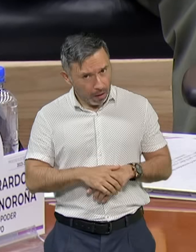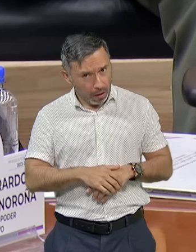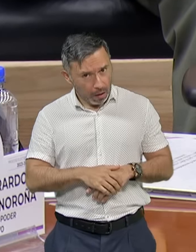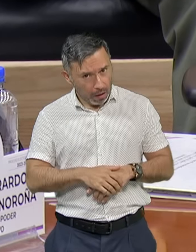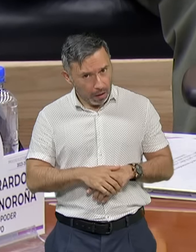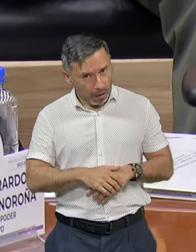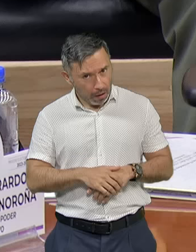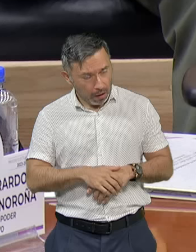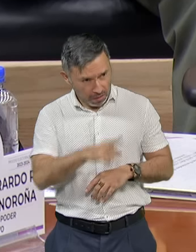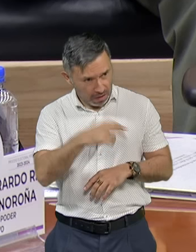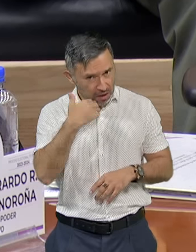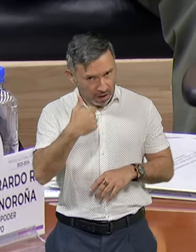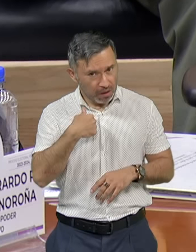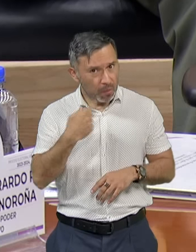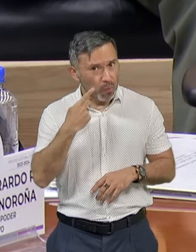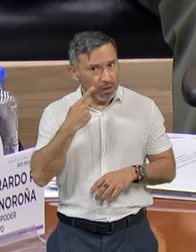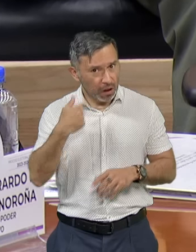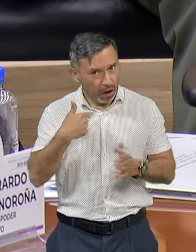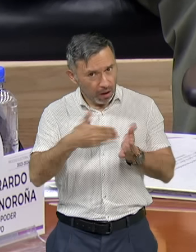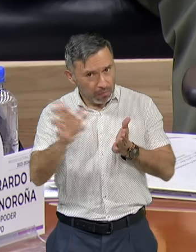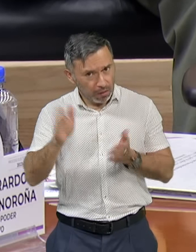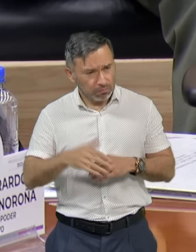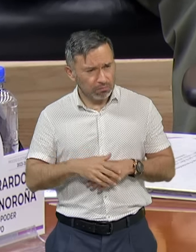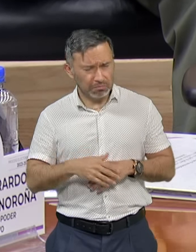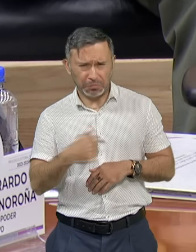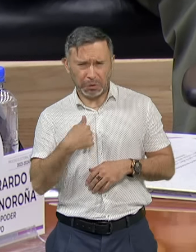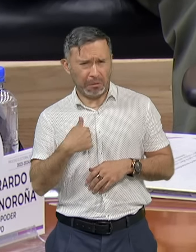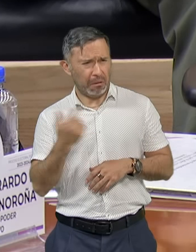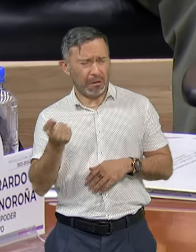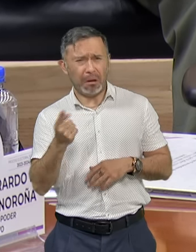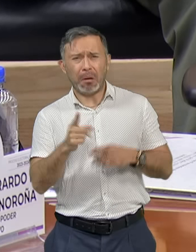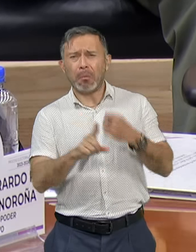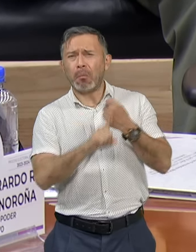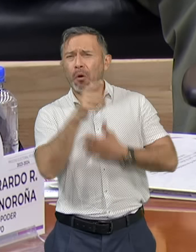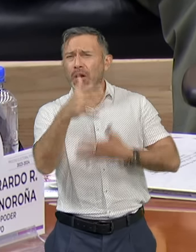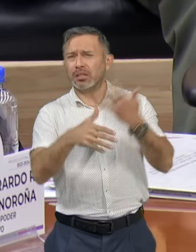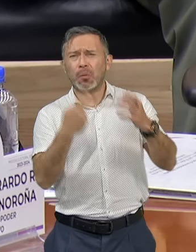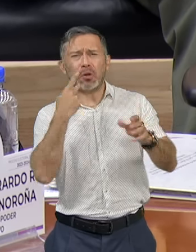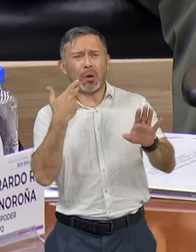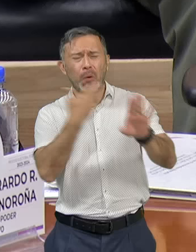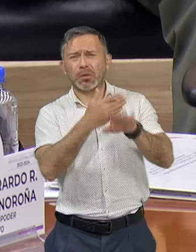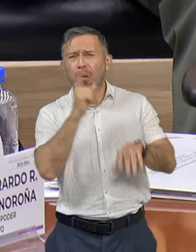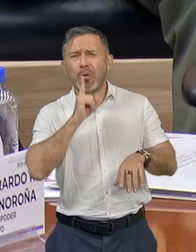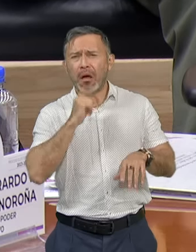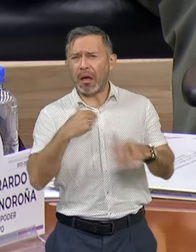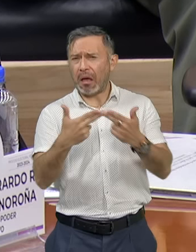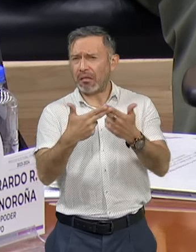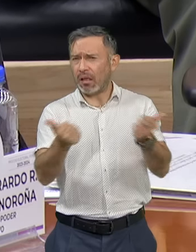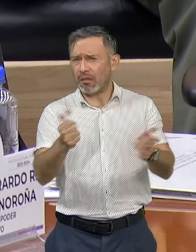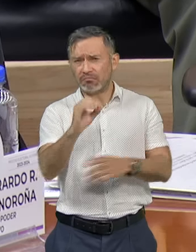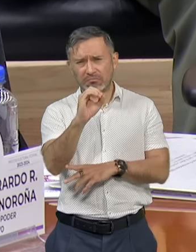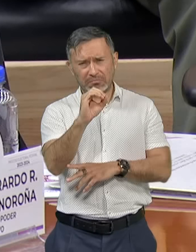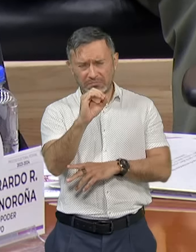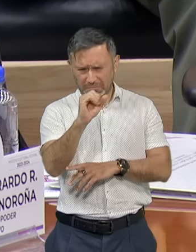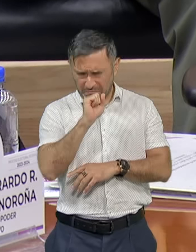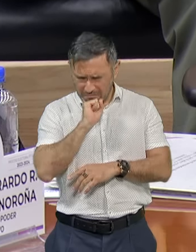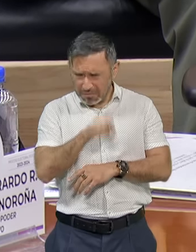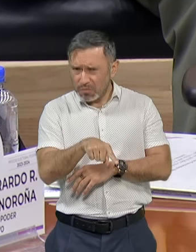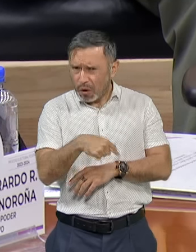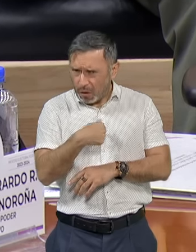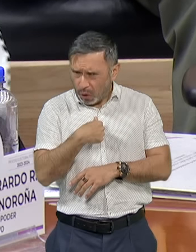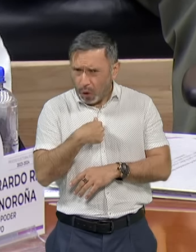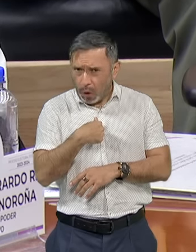actividad política y yo no he cometido ninguna violencia política de género puedo ser duro en el debate aquí mismo yo no